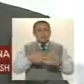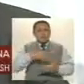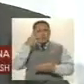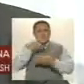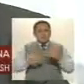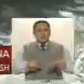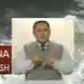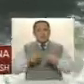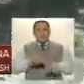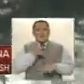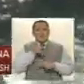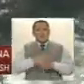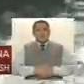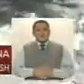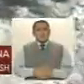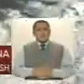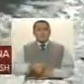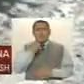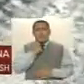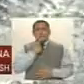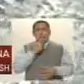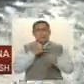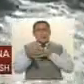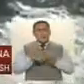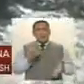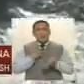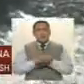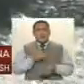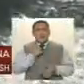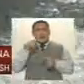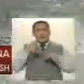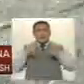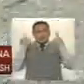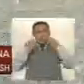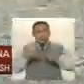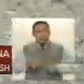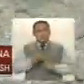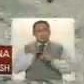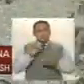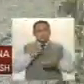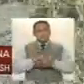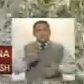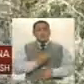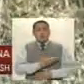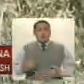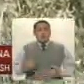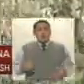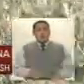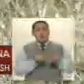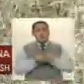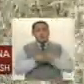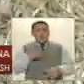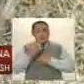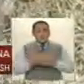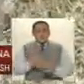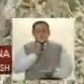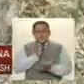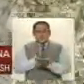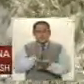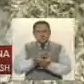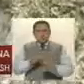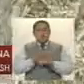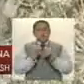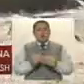una afectación al agua. Pulgar Vidal recalcó que este es un caso especial en el que el Estado ha actuado con celeridad. Expresó